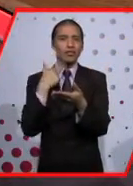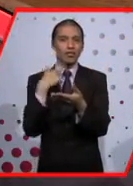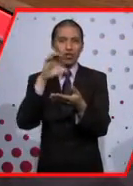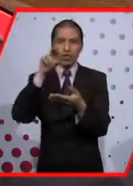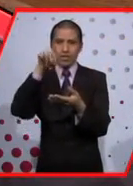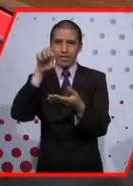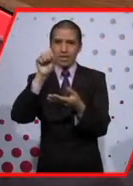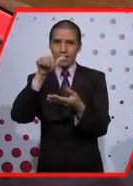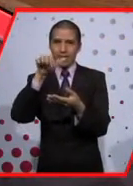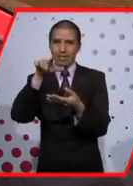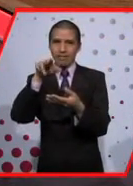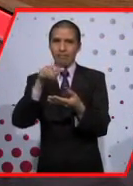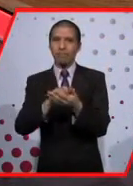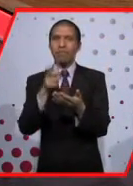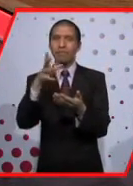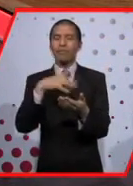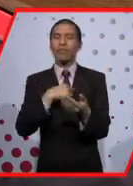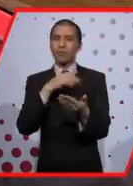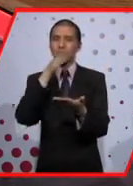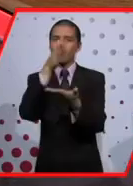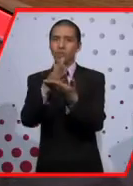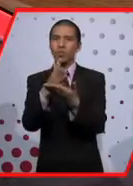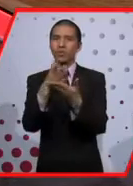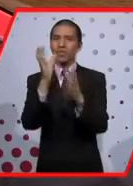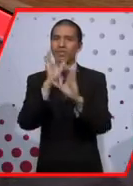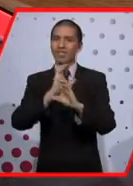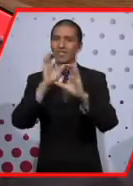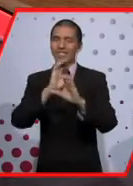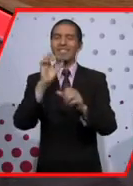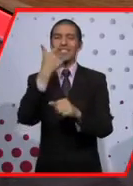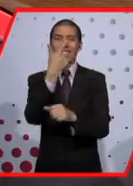del buito. Y hoy voy a estar dando este showcase a